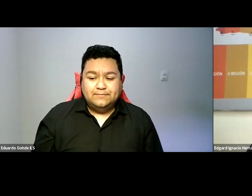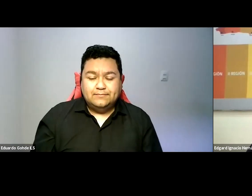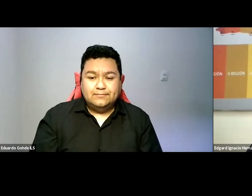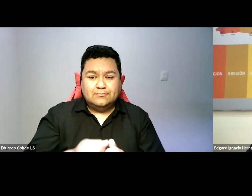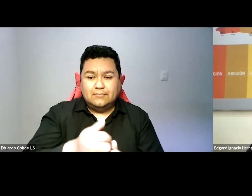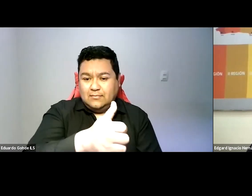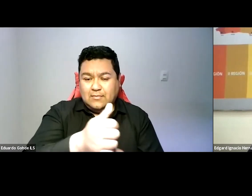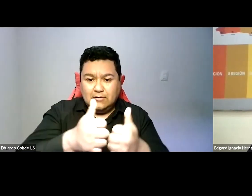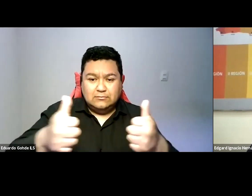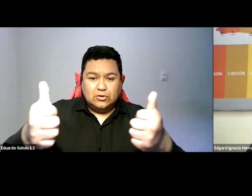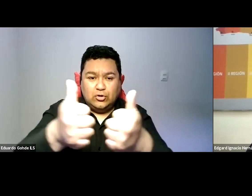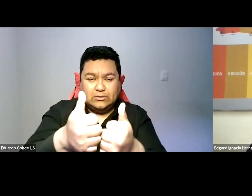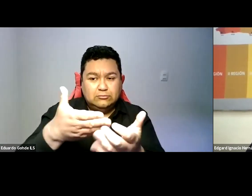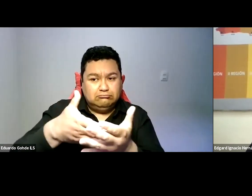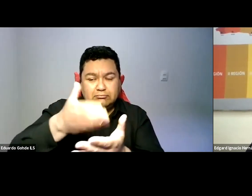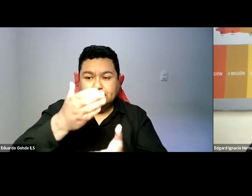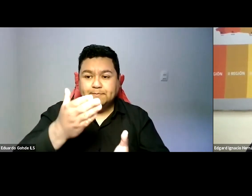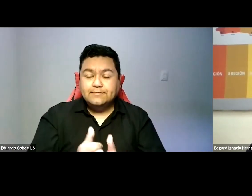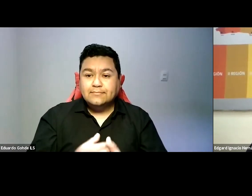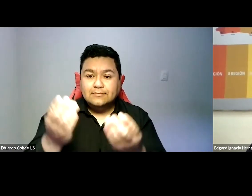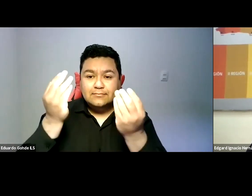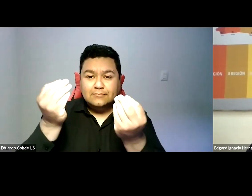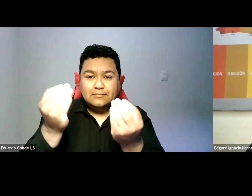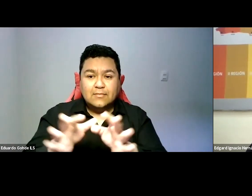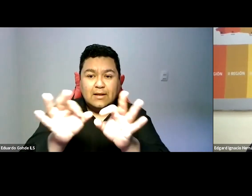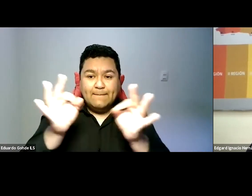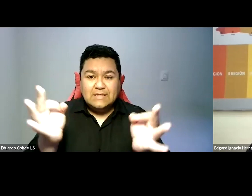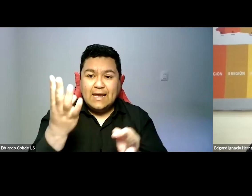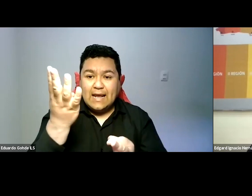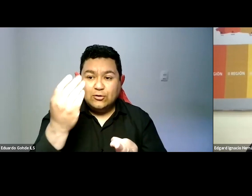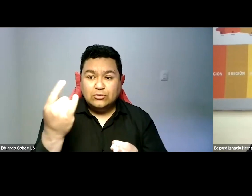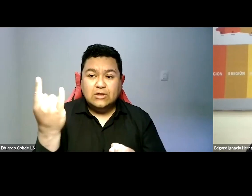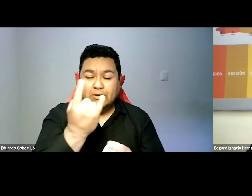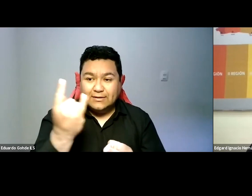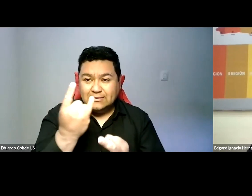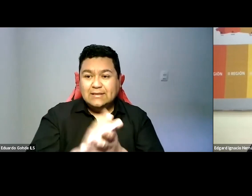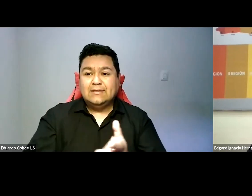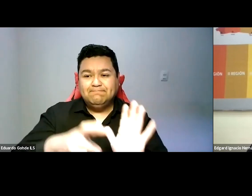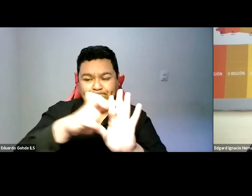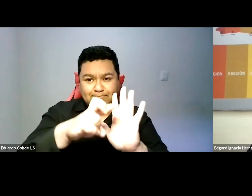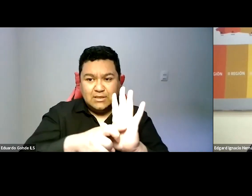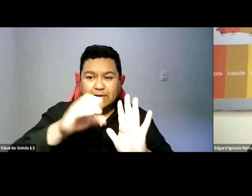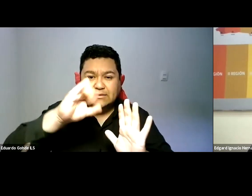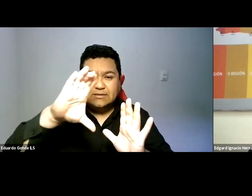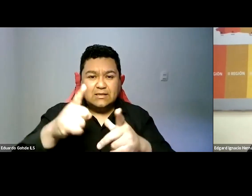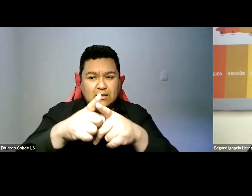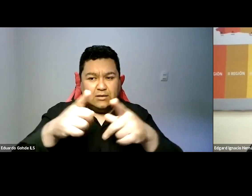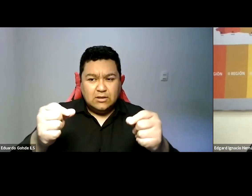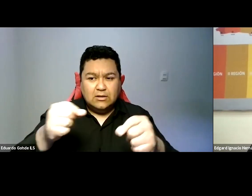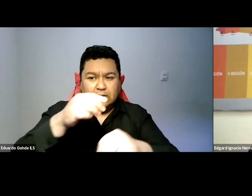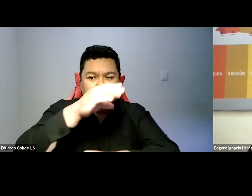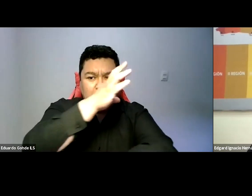del Congreso. Por supuesto, un saludo muy especial a las 14 universidades que implementan el programa ISEC a nivel nacional, con